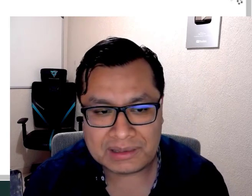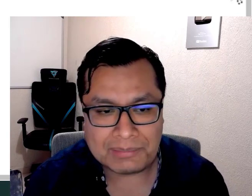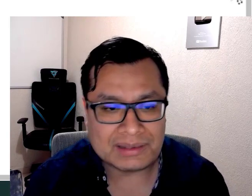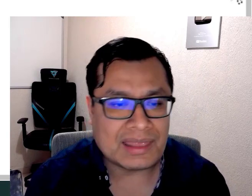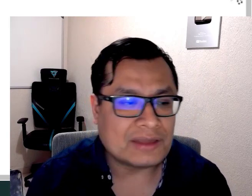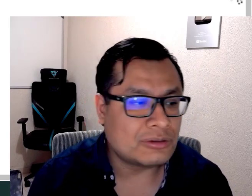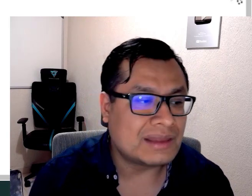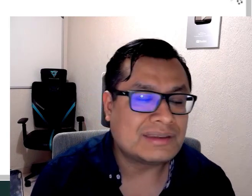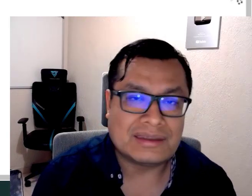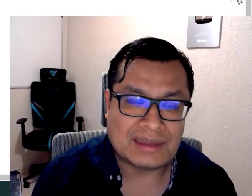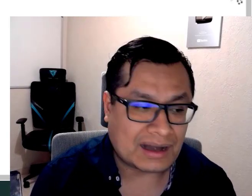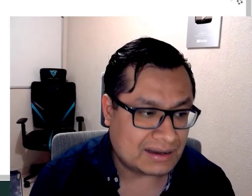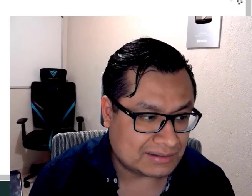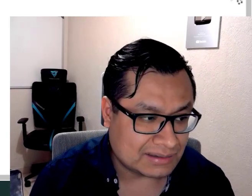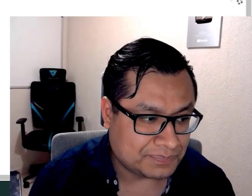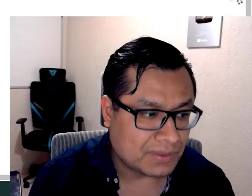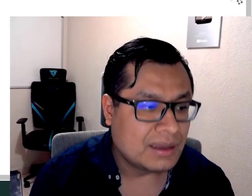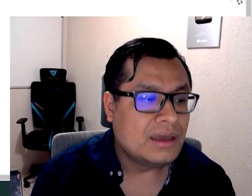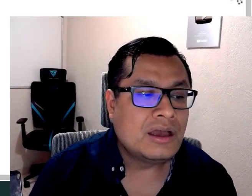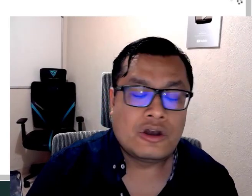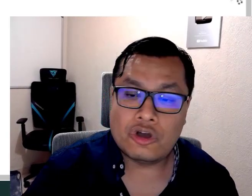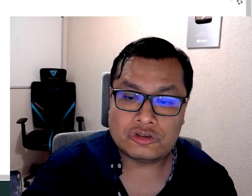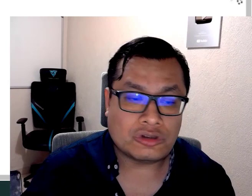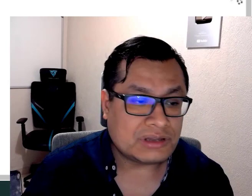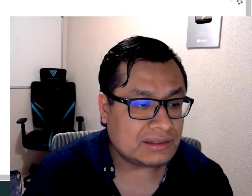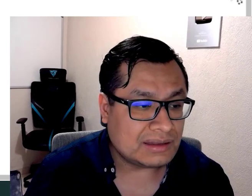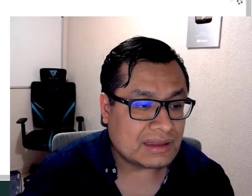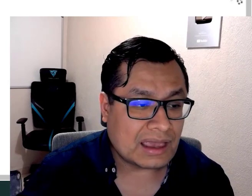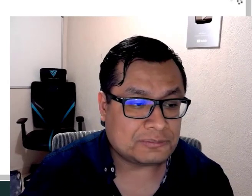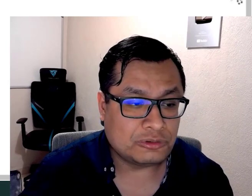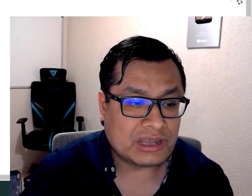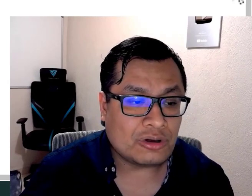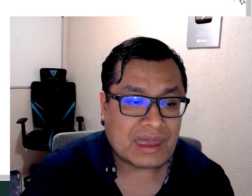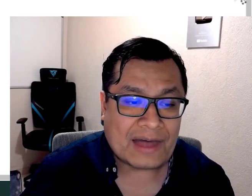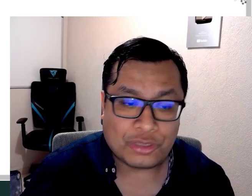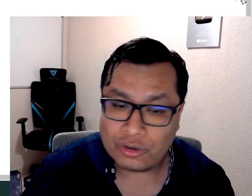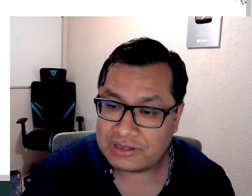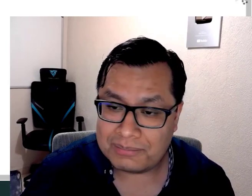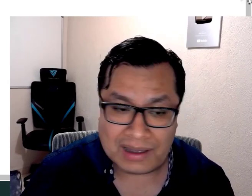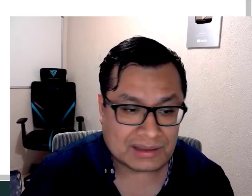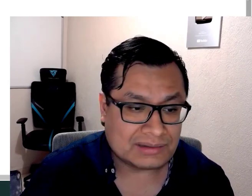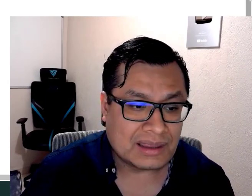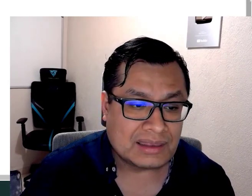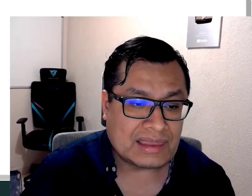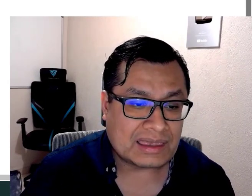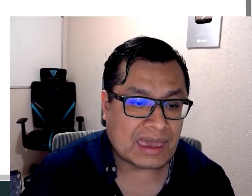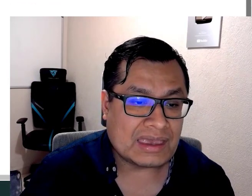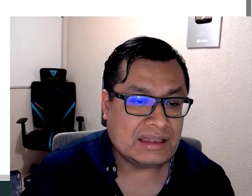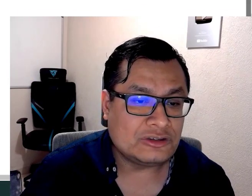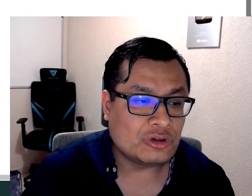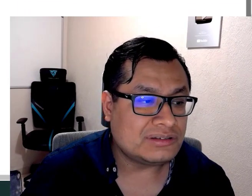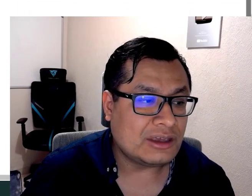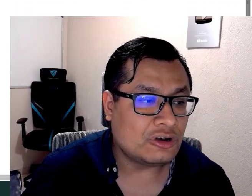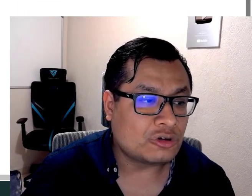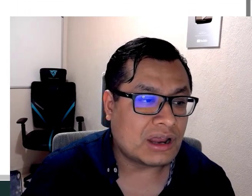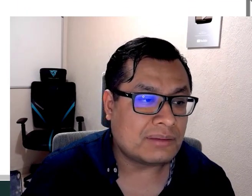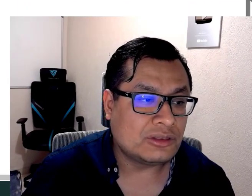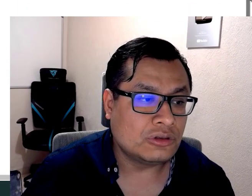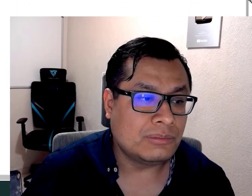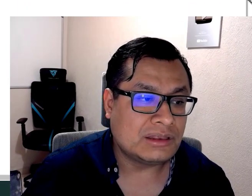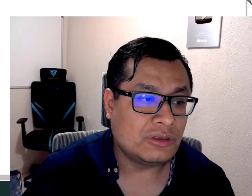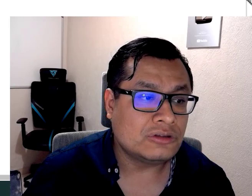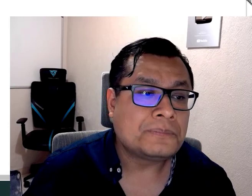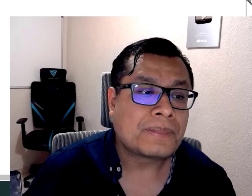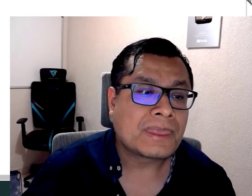independientemente de las obras que se realizan los docentes expusieron que a dos semanas de que inició el ciclo escolar